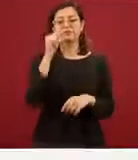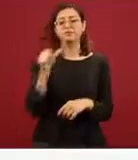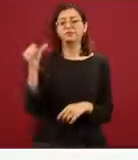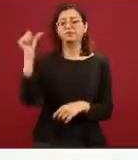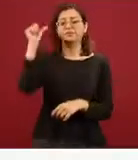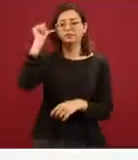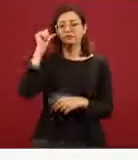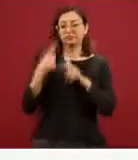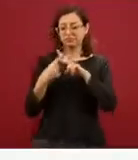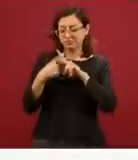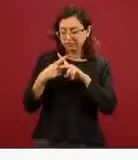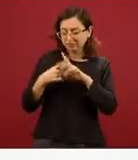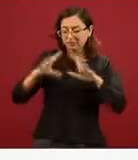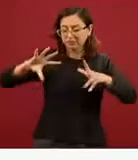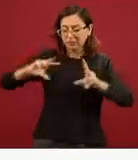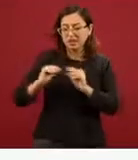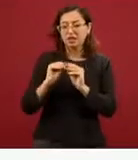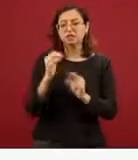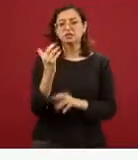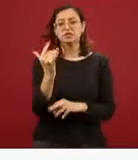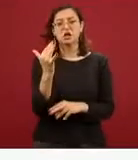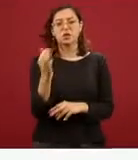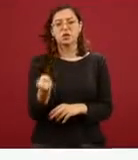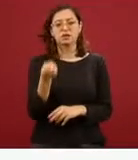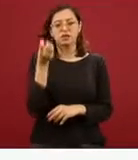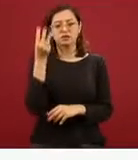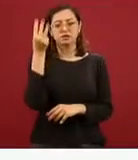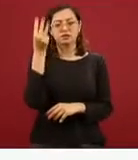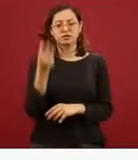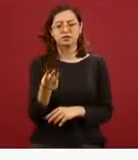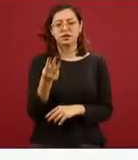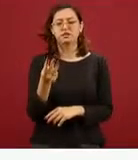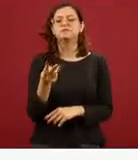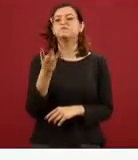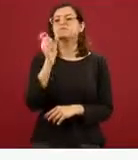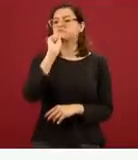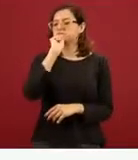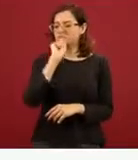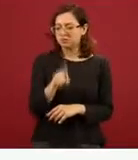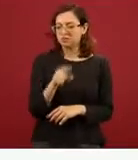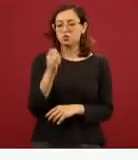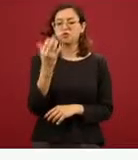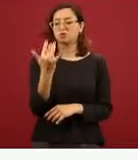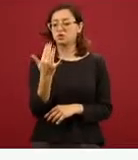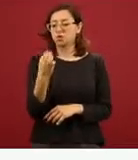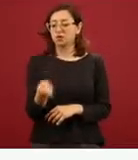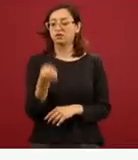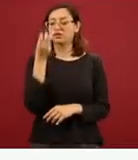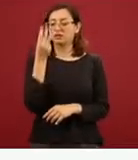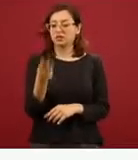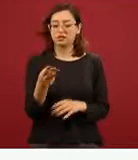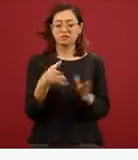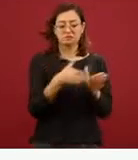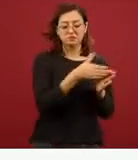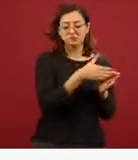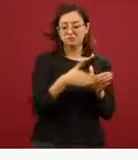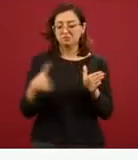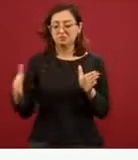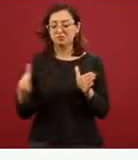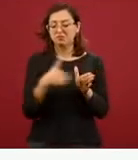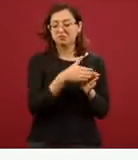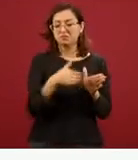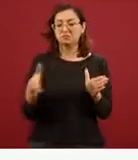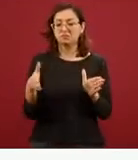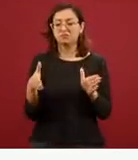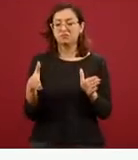por la tarde 53 casos confirmados, y lo mismo, de estos 53 casos confirmados están en este momento